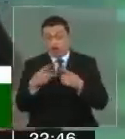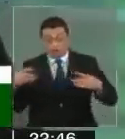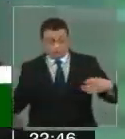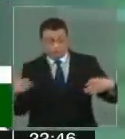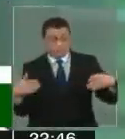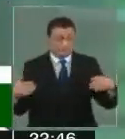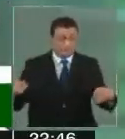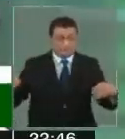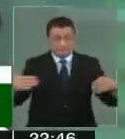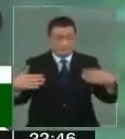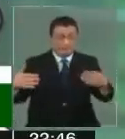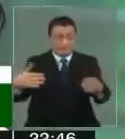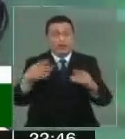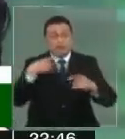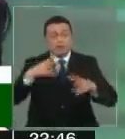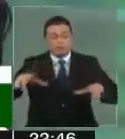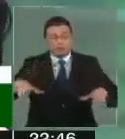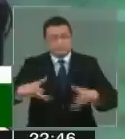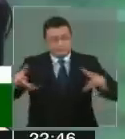frentes intentando que esto ocurra.